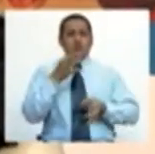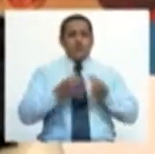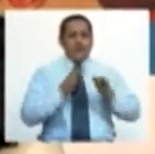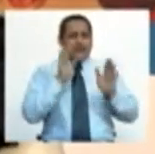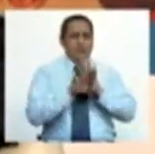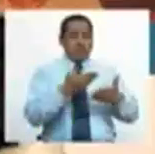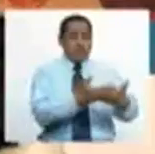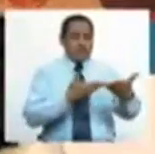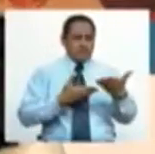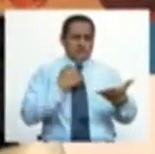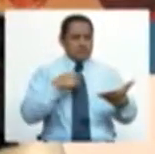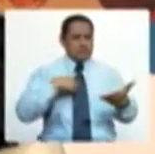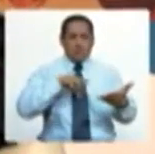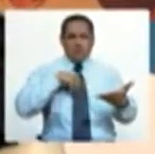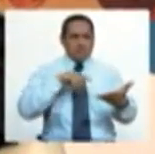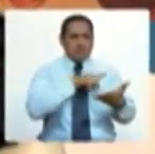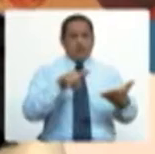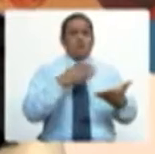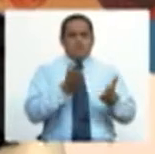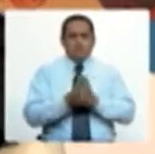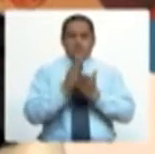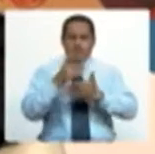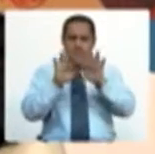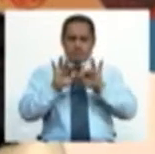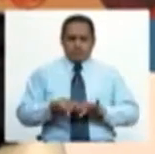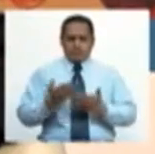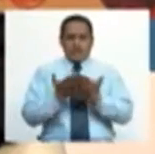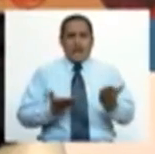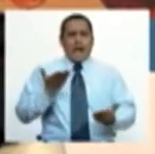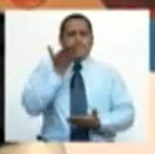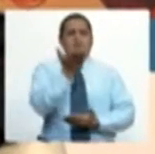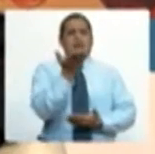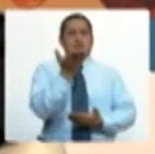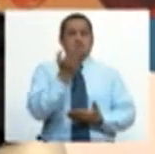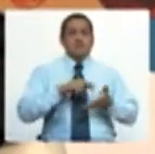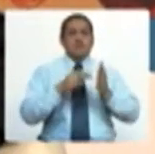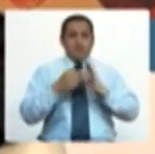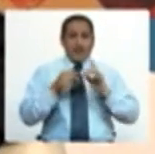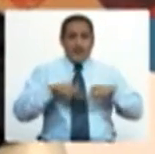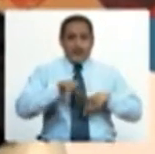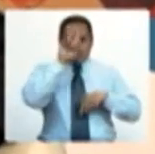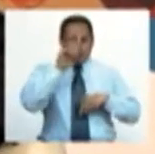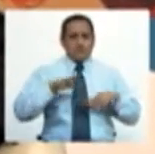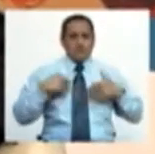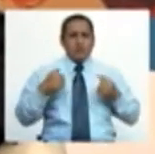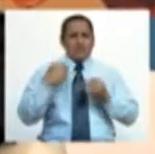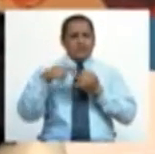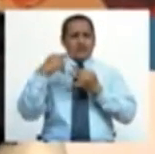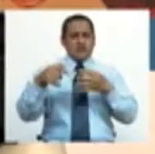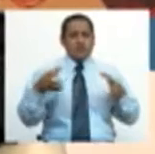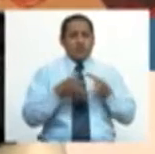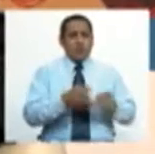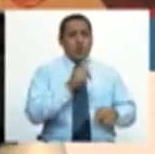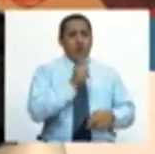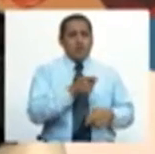que no está de acuerdo. ¿Ya? Y esto porque en el Perú rige el principio de pluralidad de instancias, de tal manera que ante una decisión judicial no